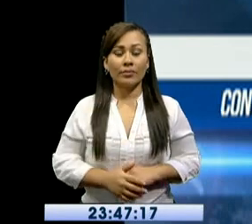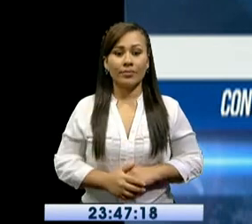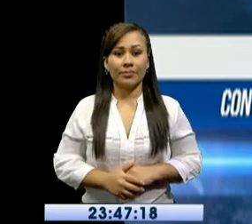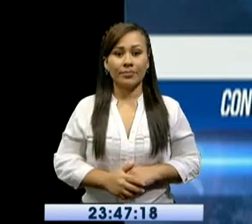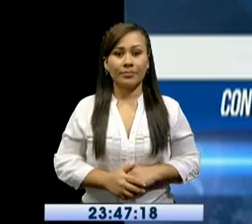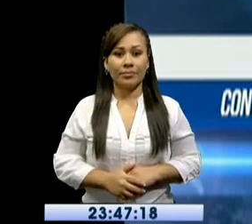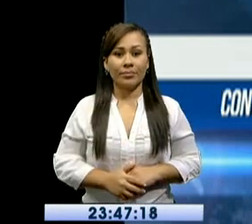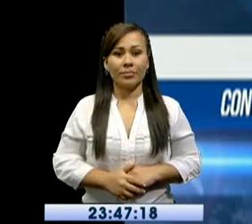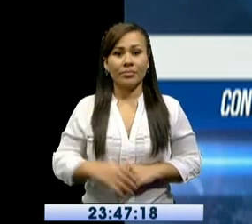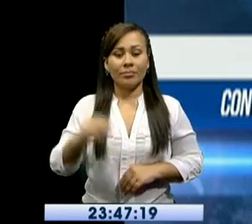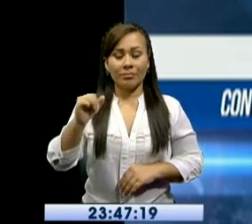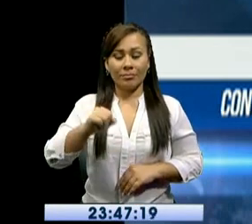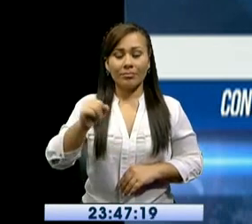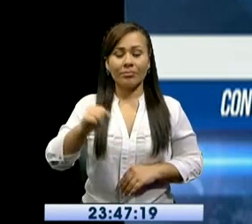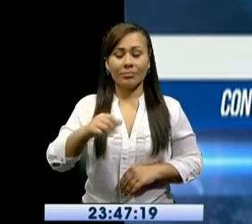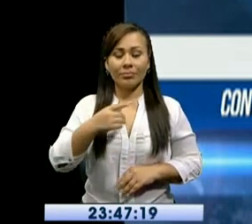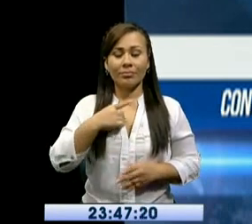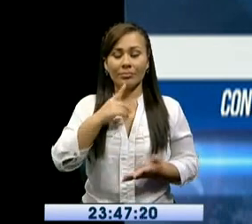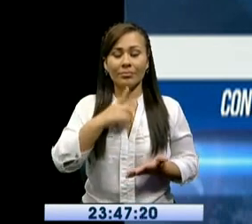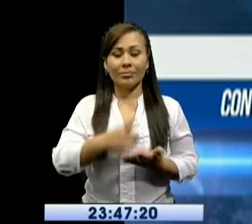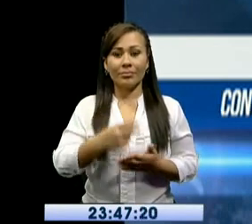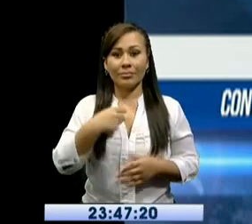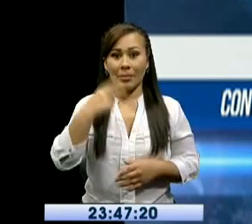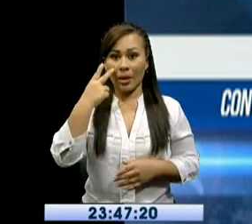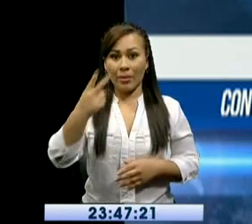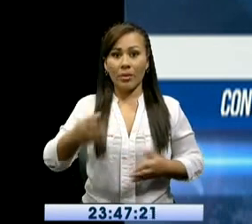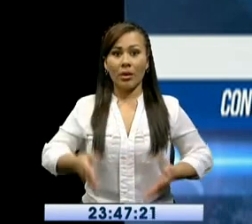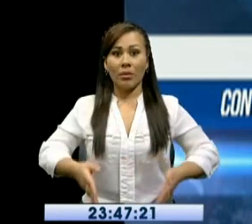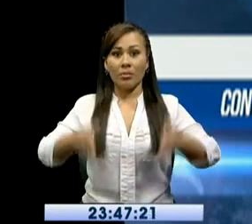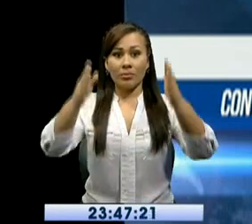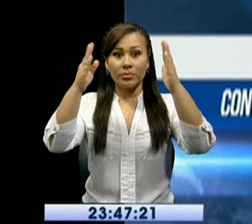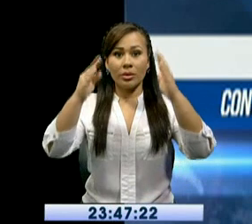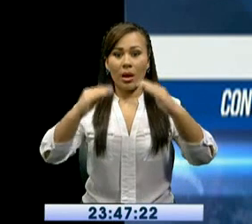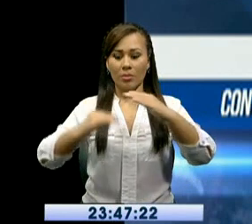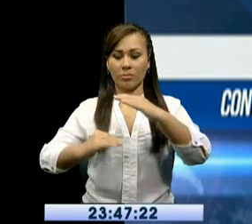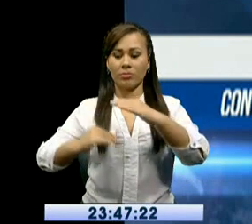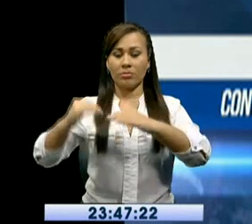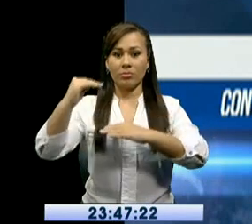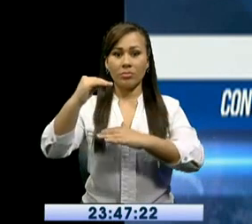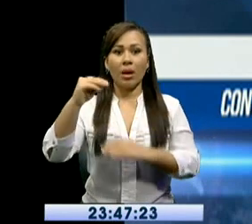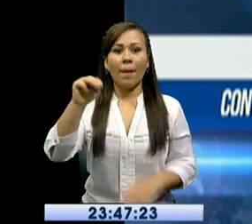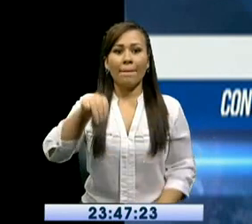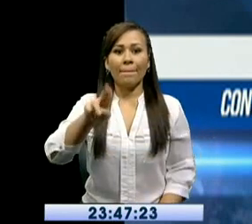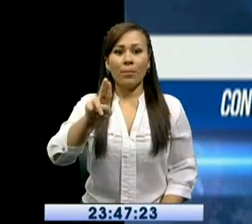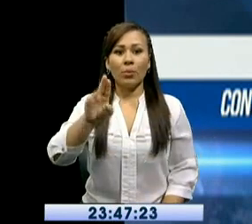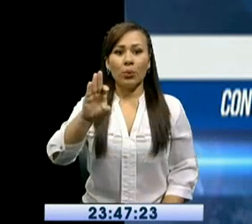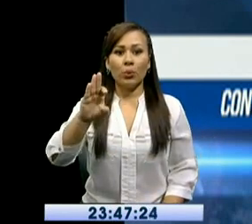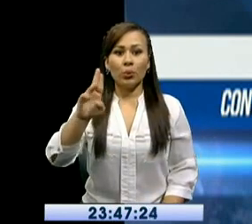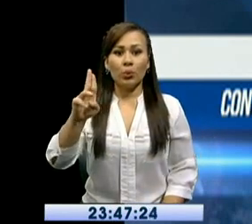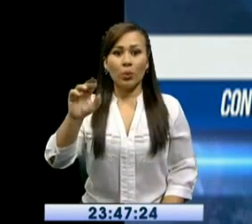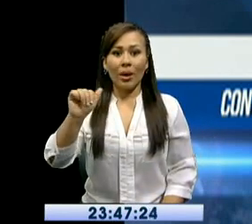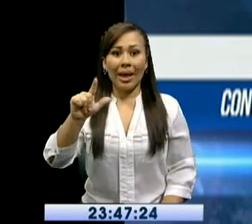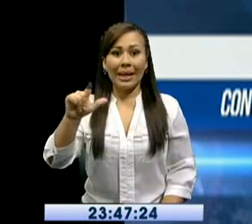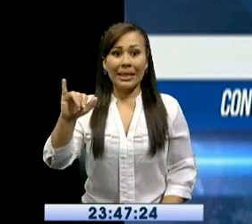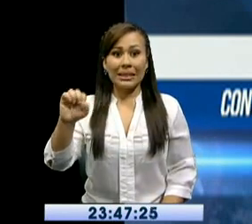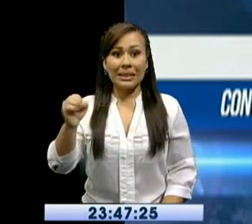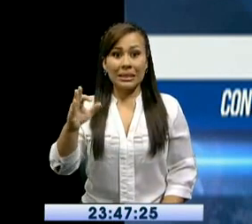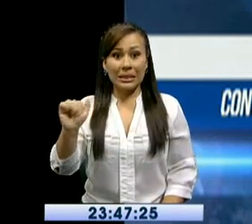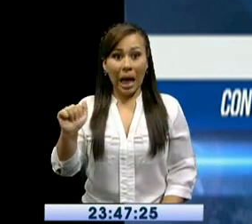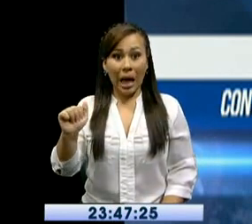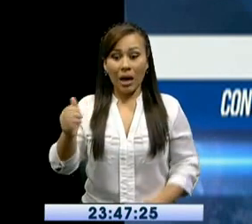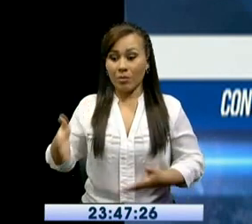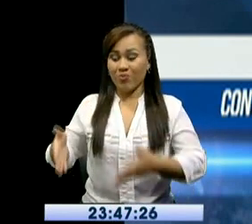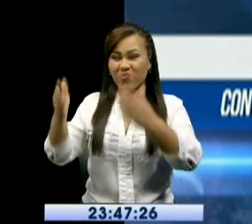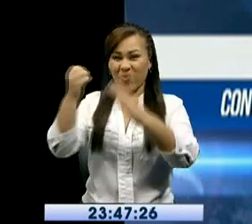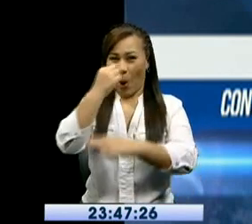Lo único que podemos confirmar es que el edificio de una mutualista que ya está bastante... afectado tras